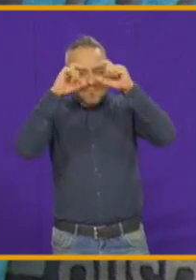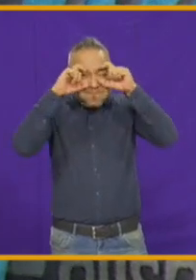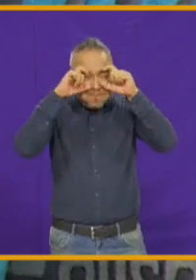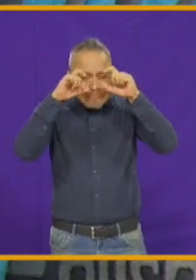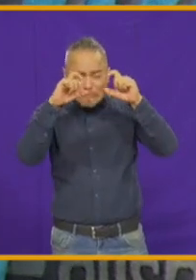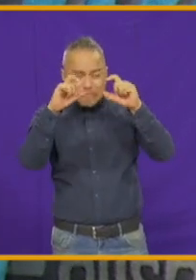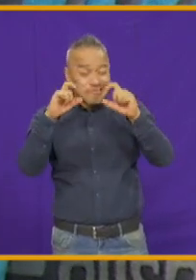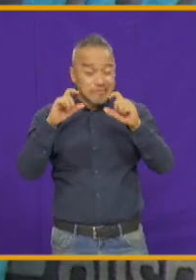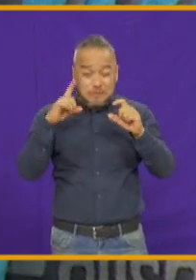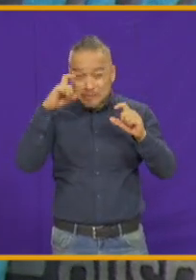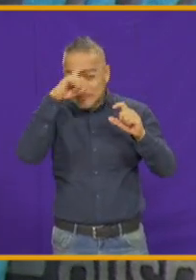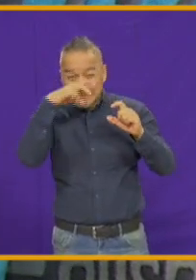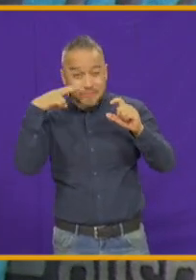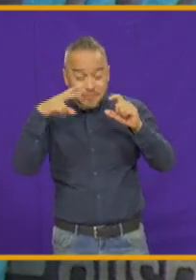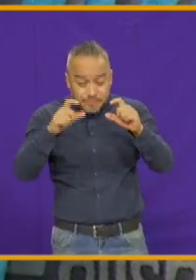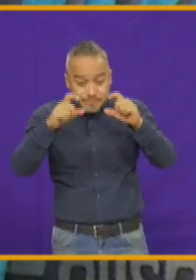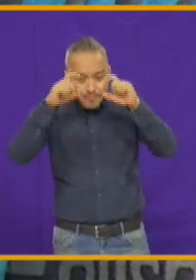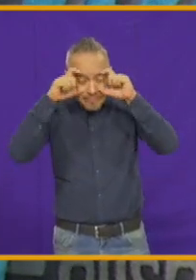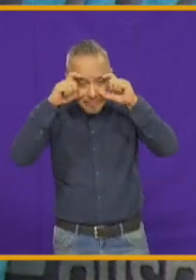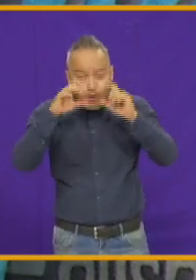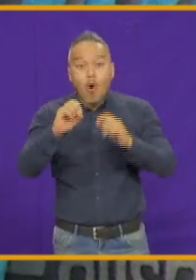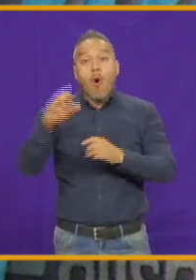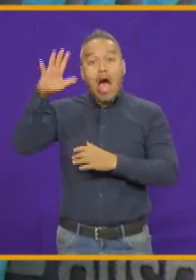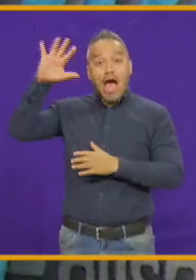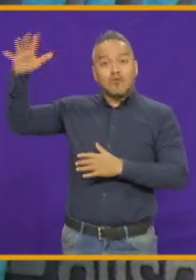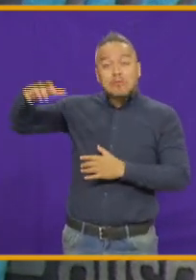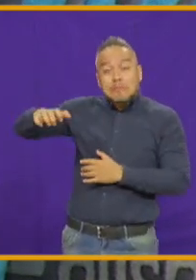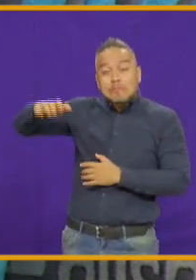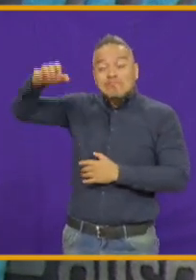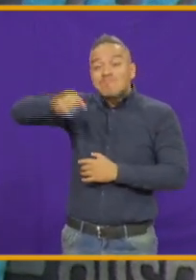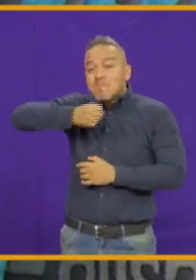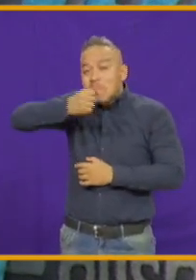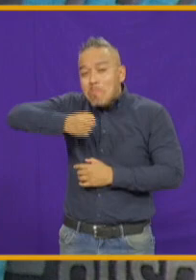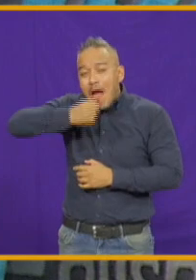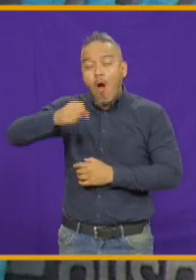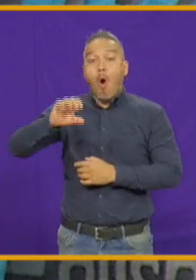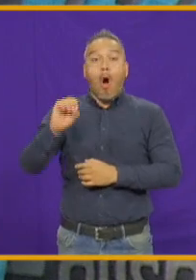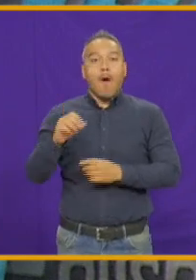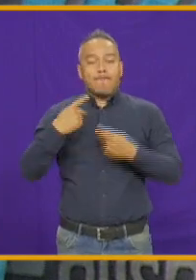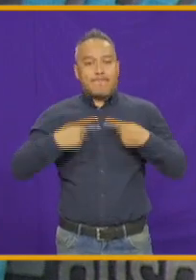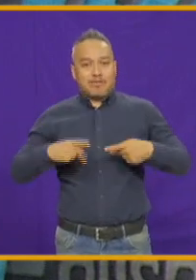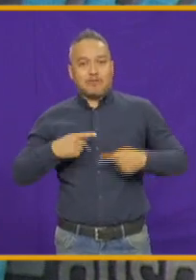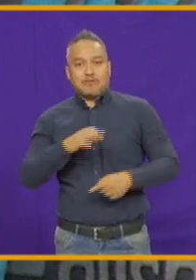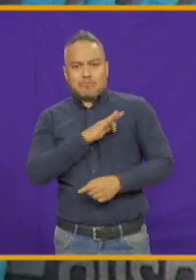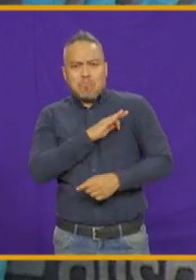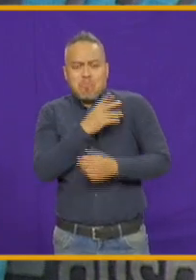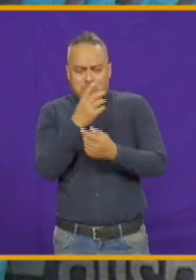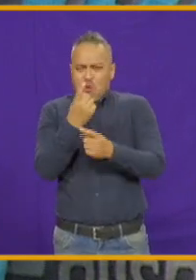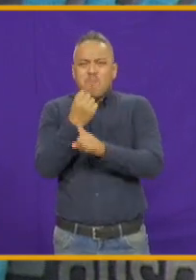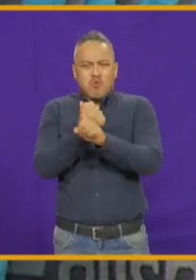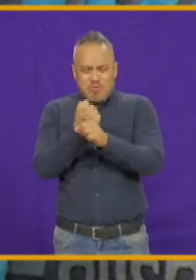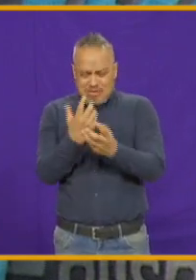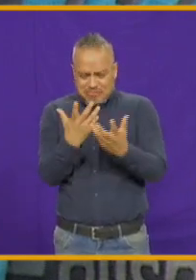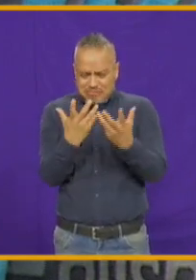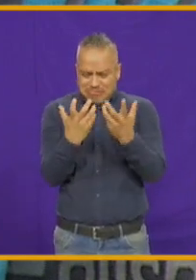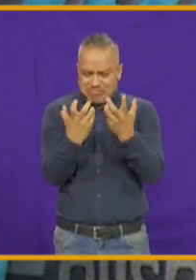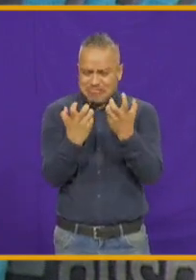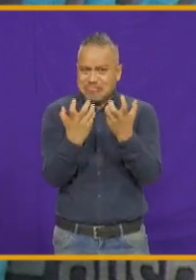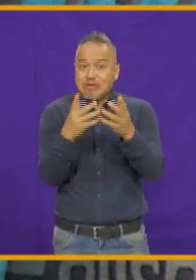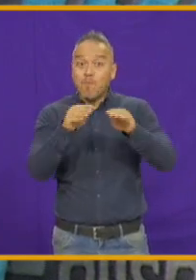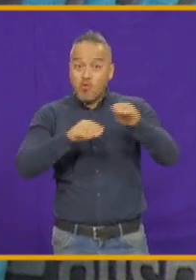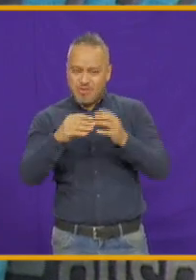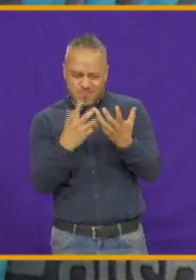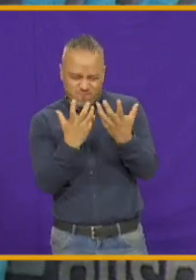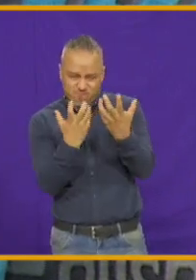mayores Inclusive la gente que no tiene problemas para mover sus dedos de sus manos o sea es una parte que se requiere